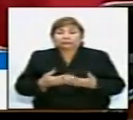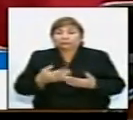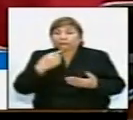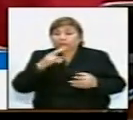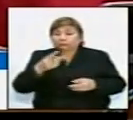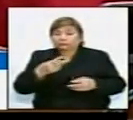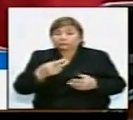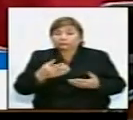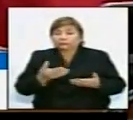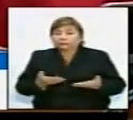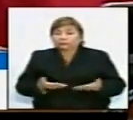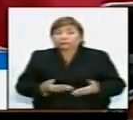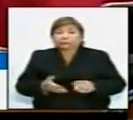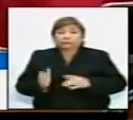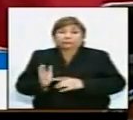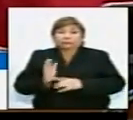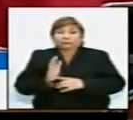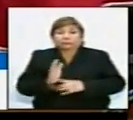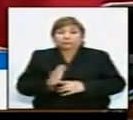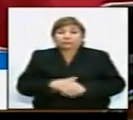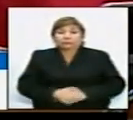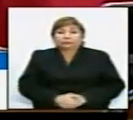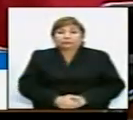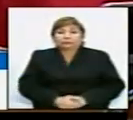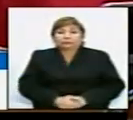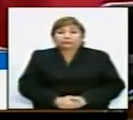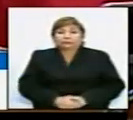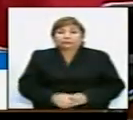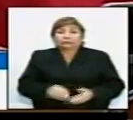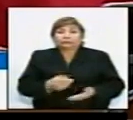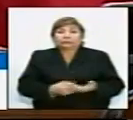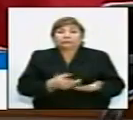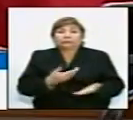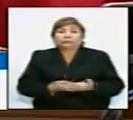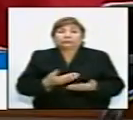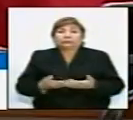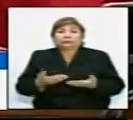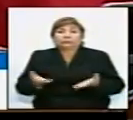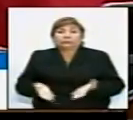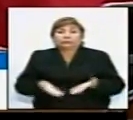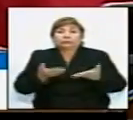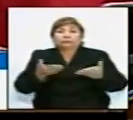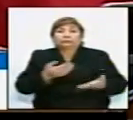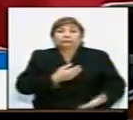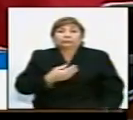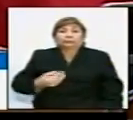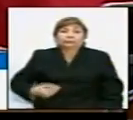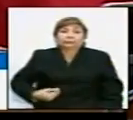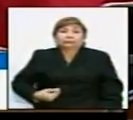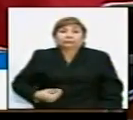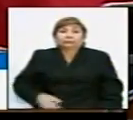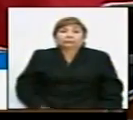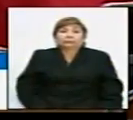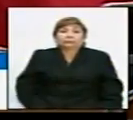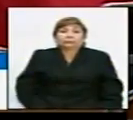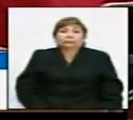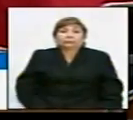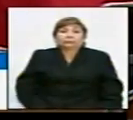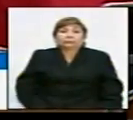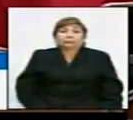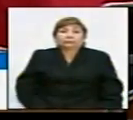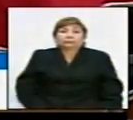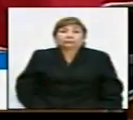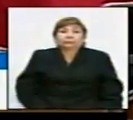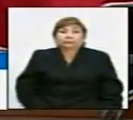segunda parte, presidente, de la presentación, que es que explicáramos la propuesta de creación del Ministerio de Desarrollo Agrario, ¿no?